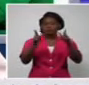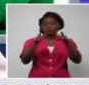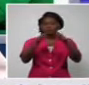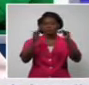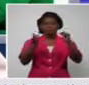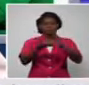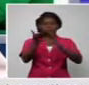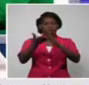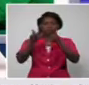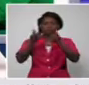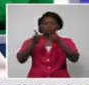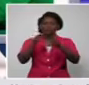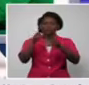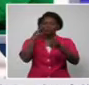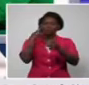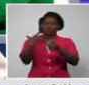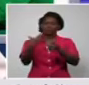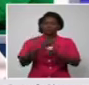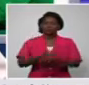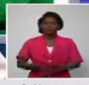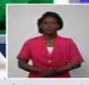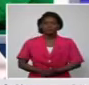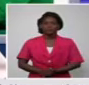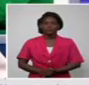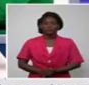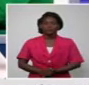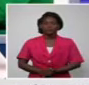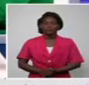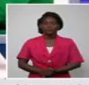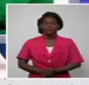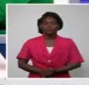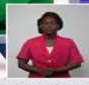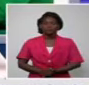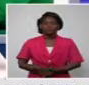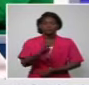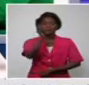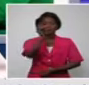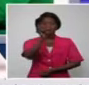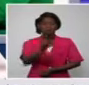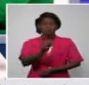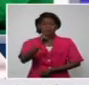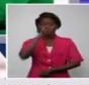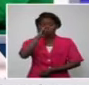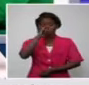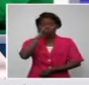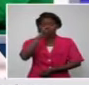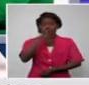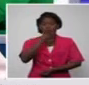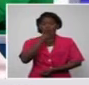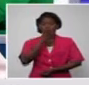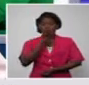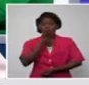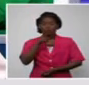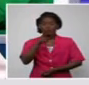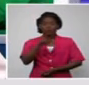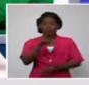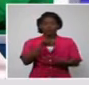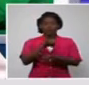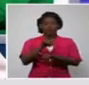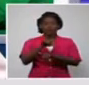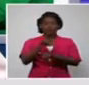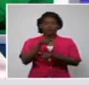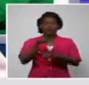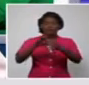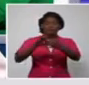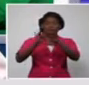una noticia favorable, el crítico adolescente que informamos ayer pasa al estado de